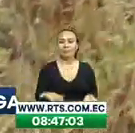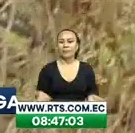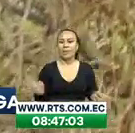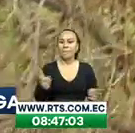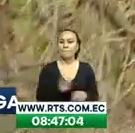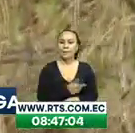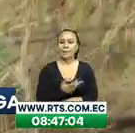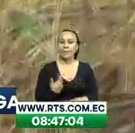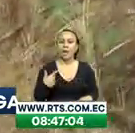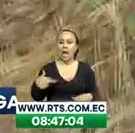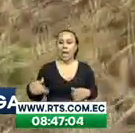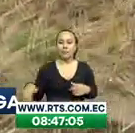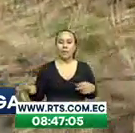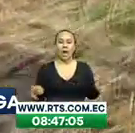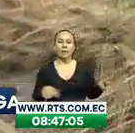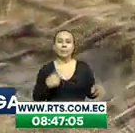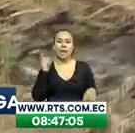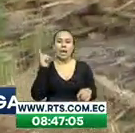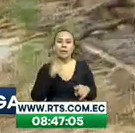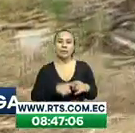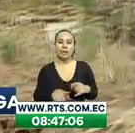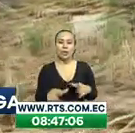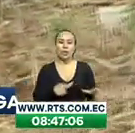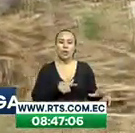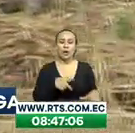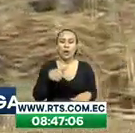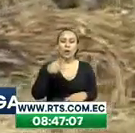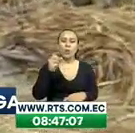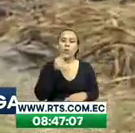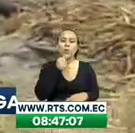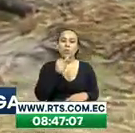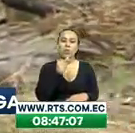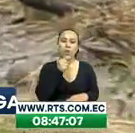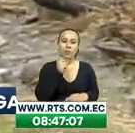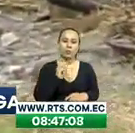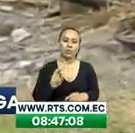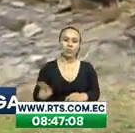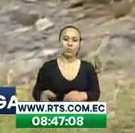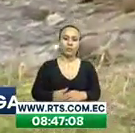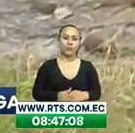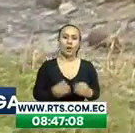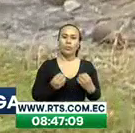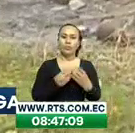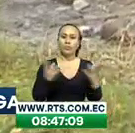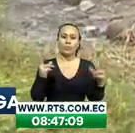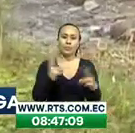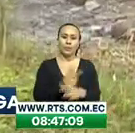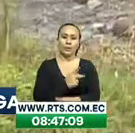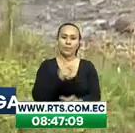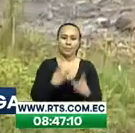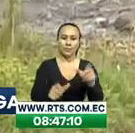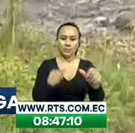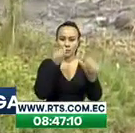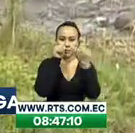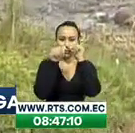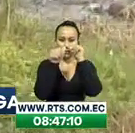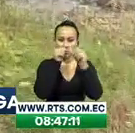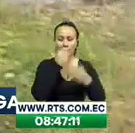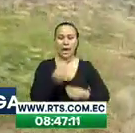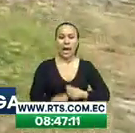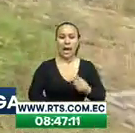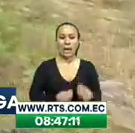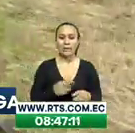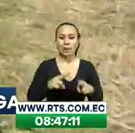vimos caminar hacia el sector de la playita del Guasmo, también a muchos ciudadanos. Claro, el tema es de que el consumidor utiliza